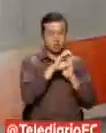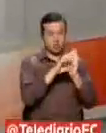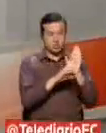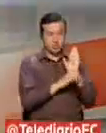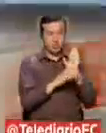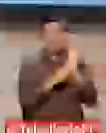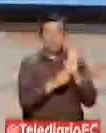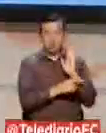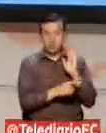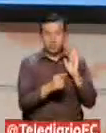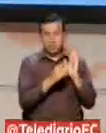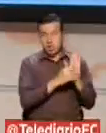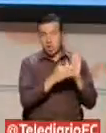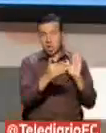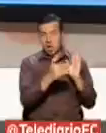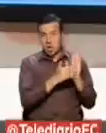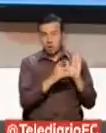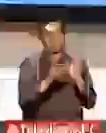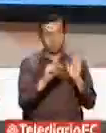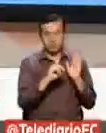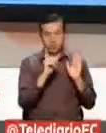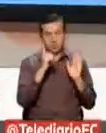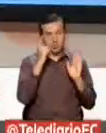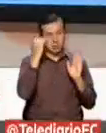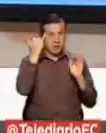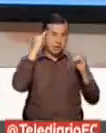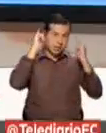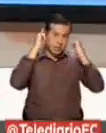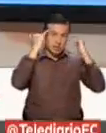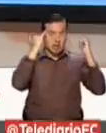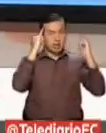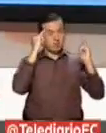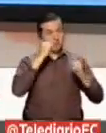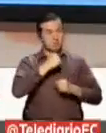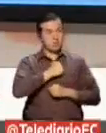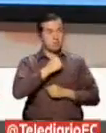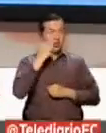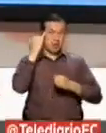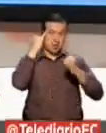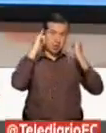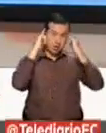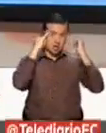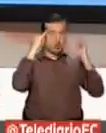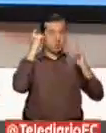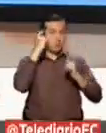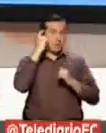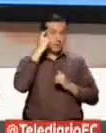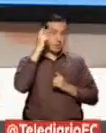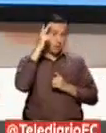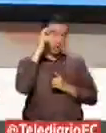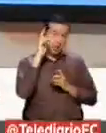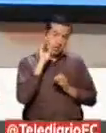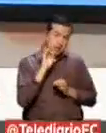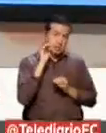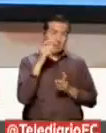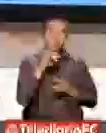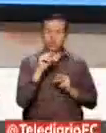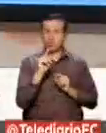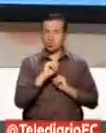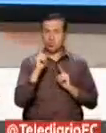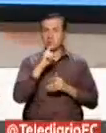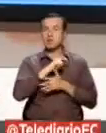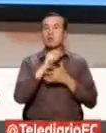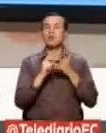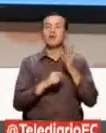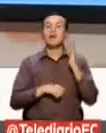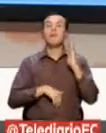puede estirarse, no puedes hacer interpretaciones antojadizas en función de lo que te parece que es correcto, sino que se requiere